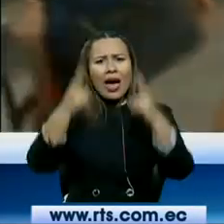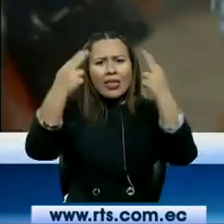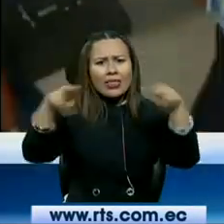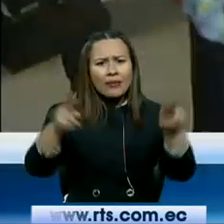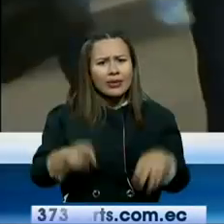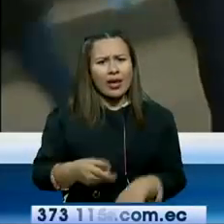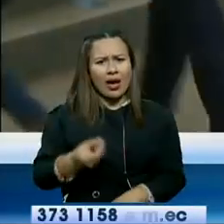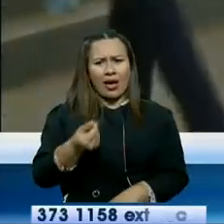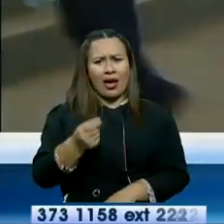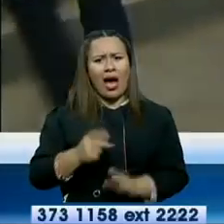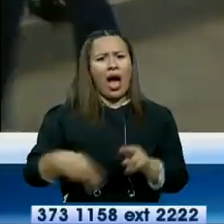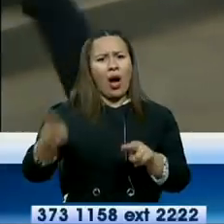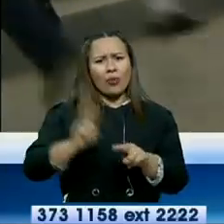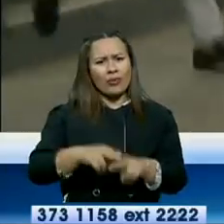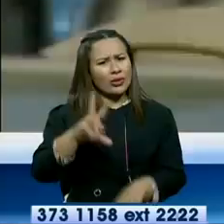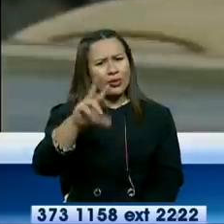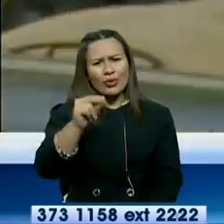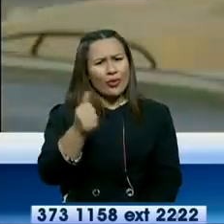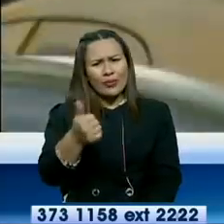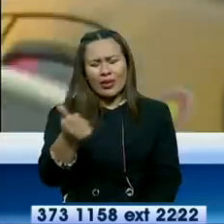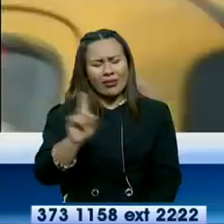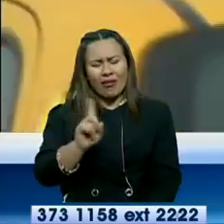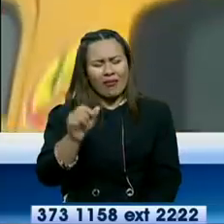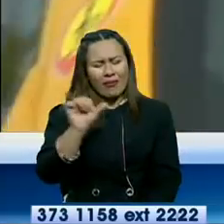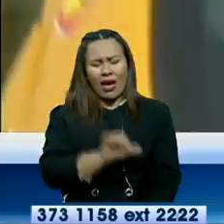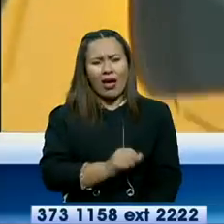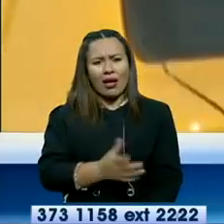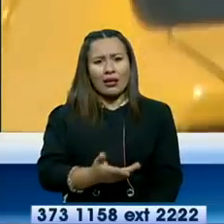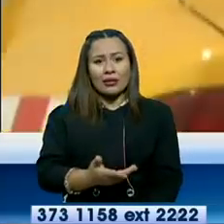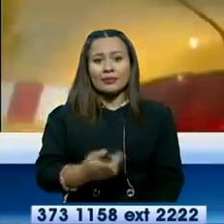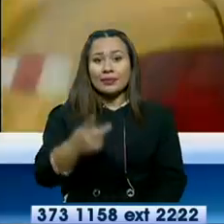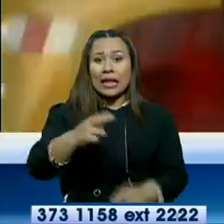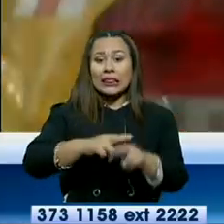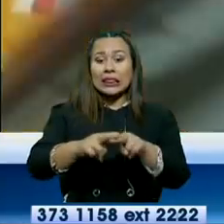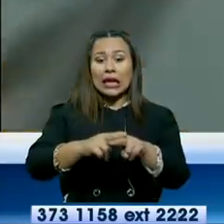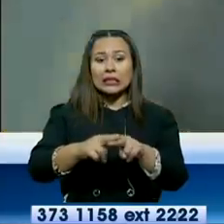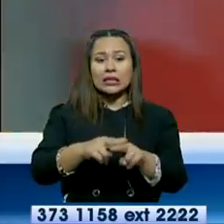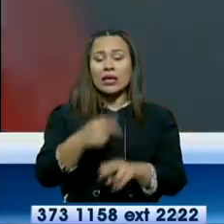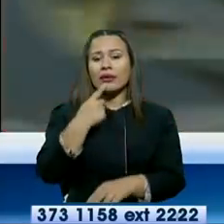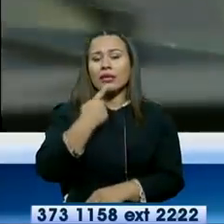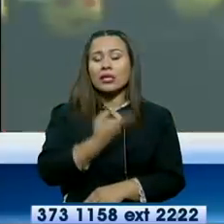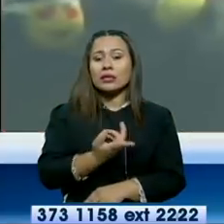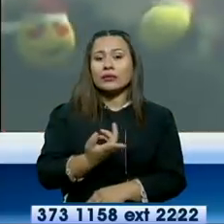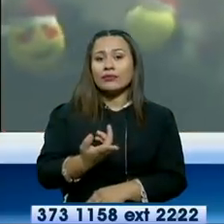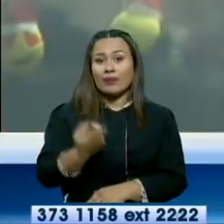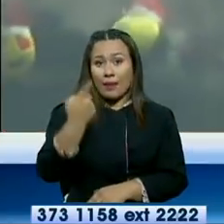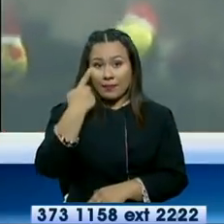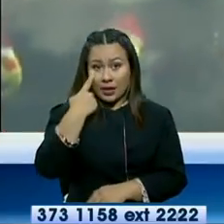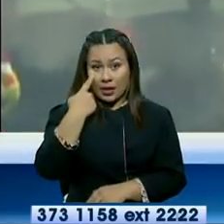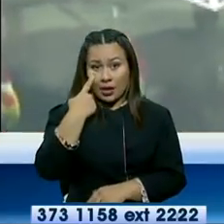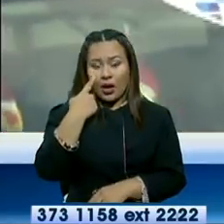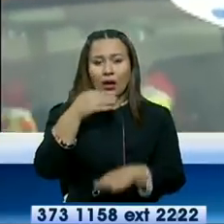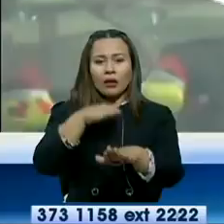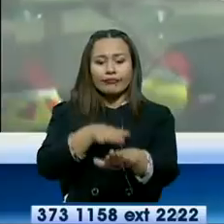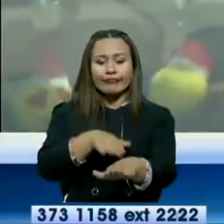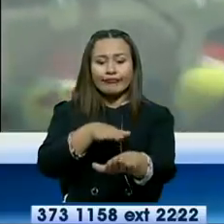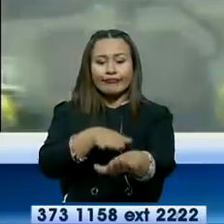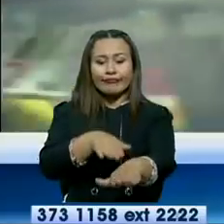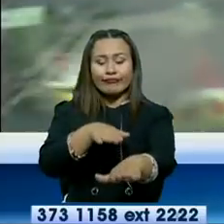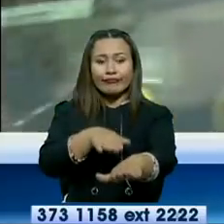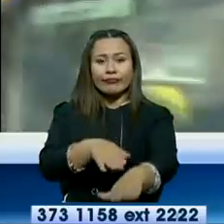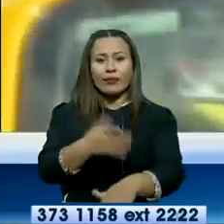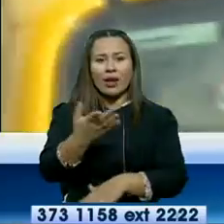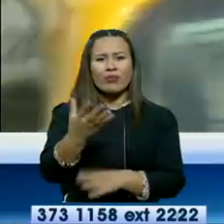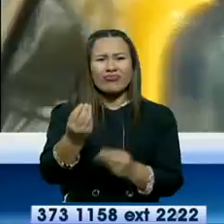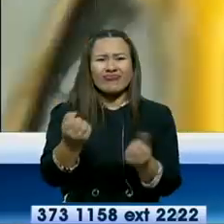bien. No está bien. No es justo. Los taxistas dan sus argumentos. Señalan como causa principal la